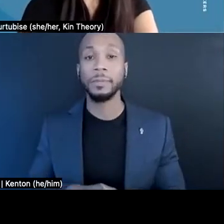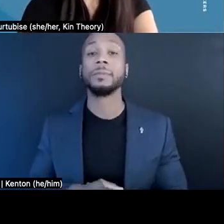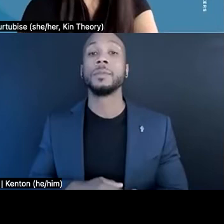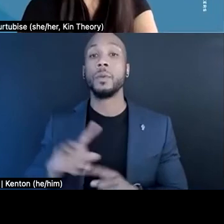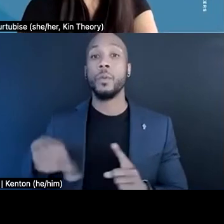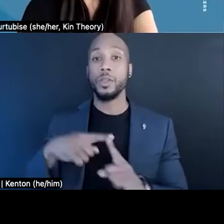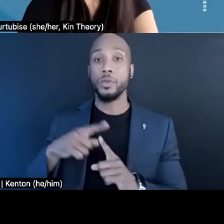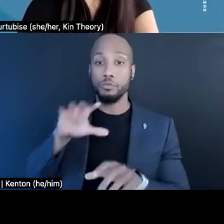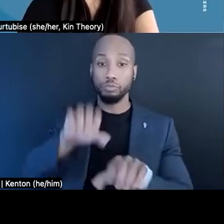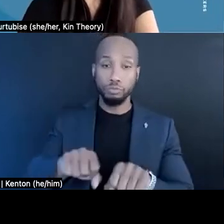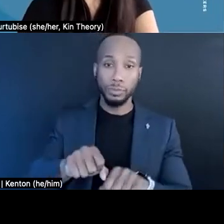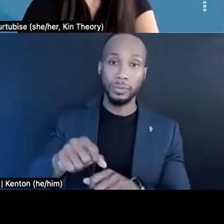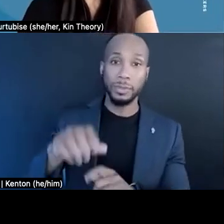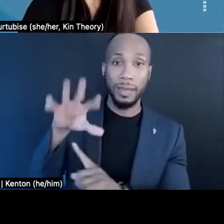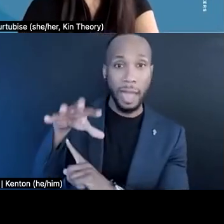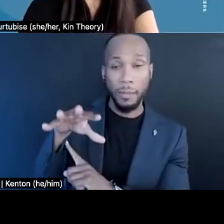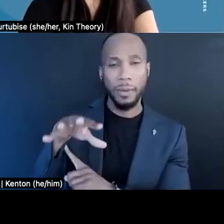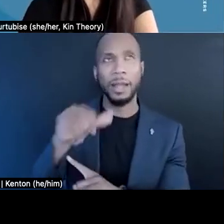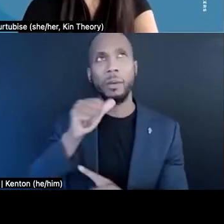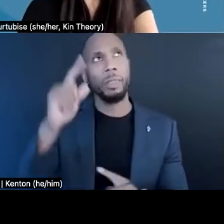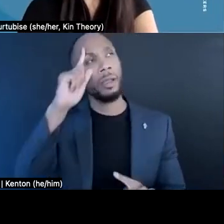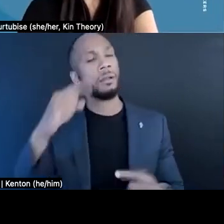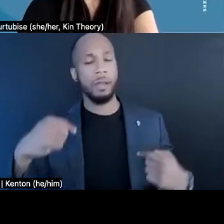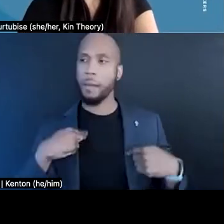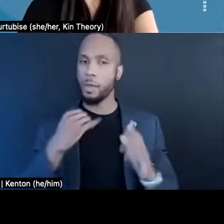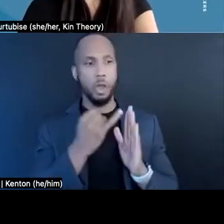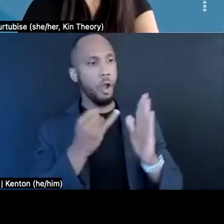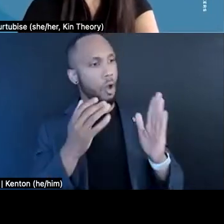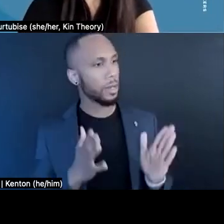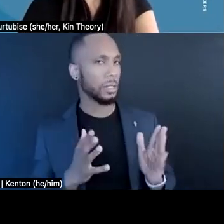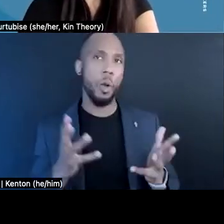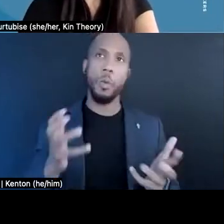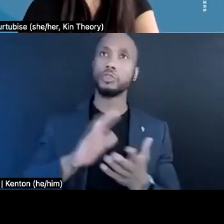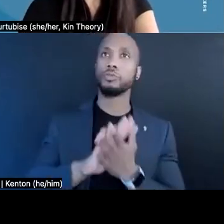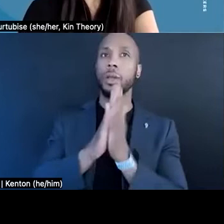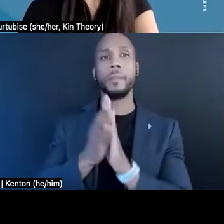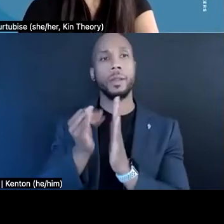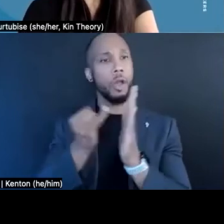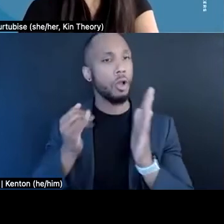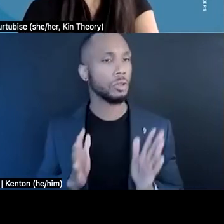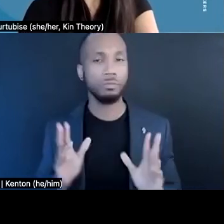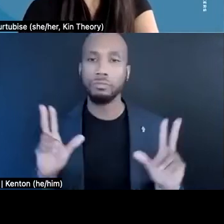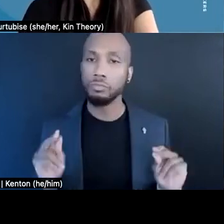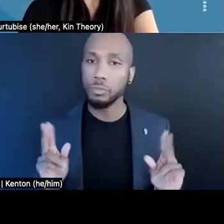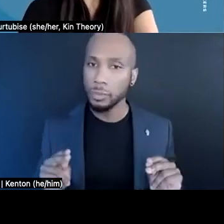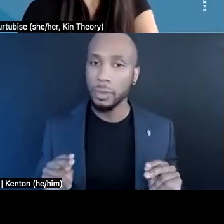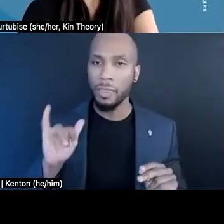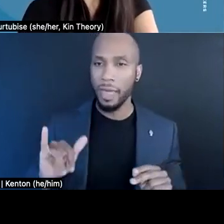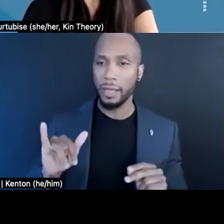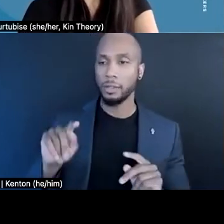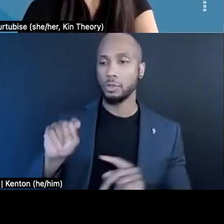no pensaba en soy artista o quiero ser artista, sino esta